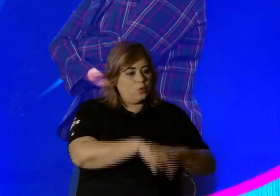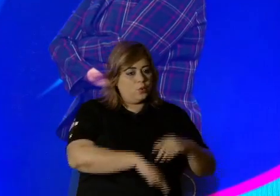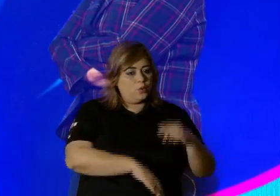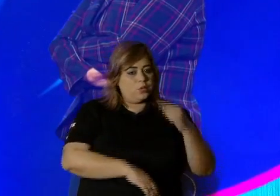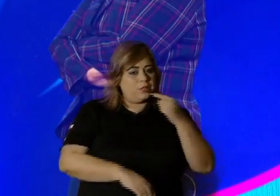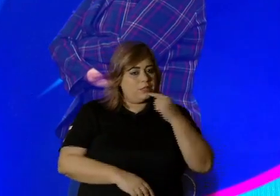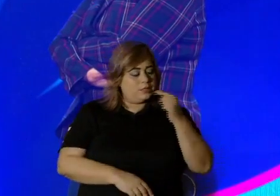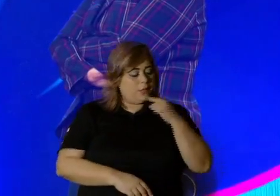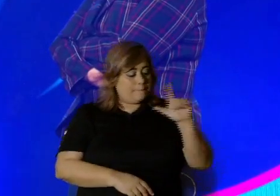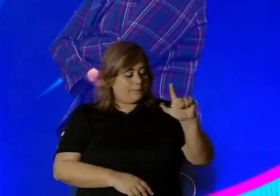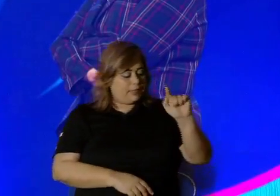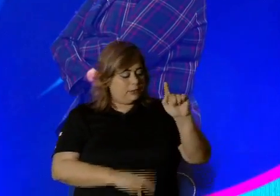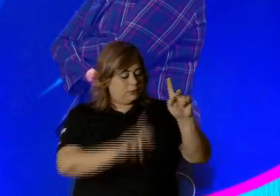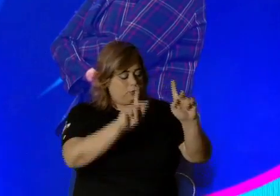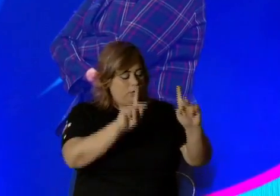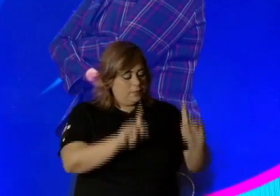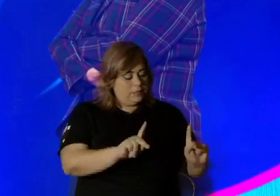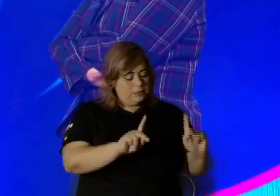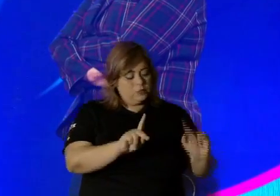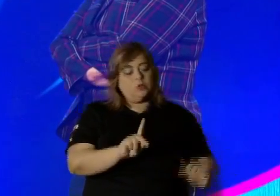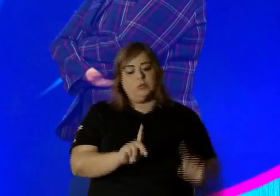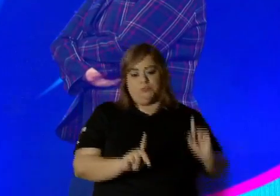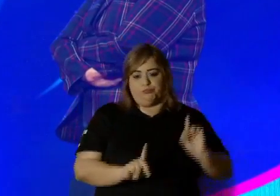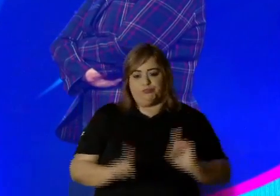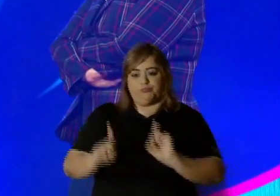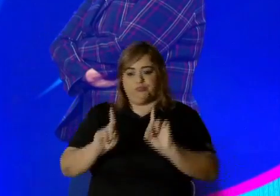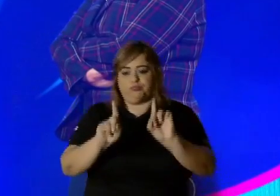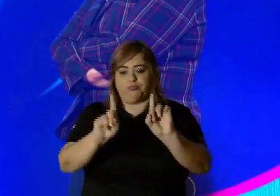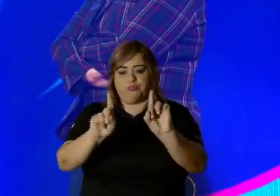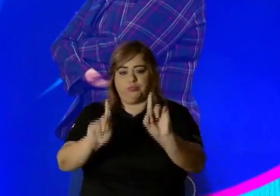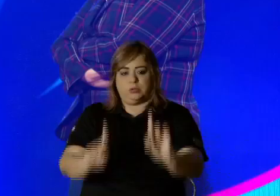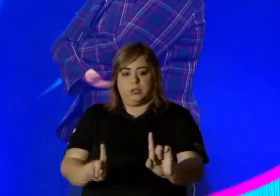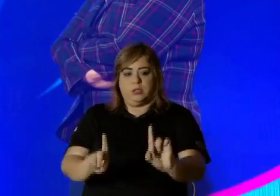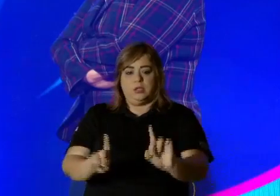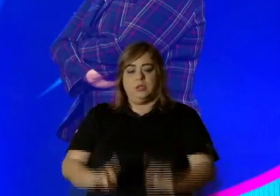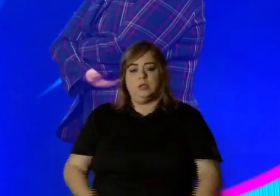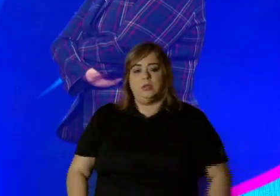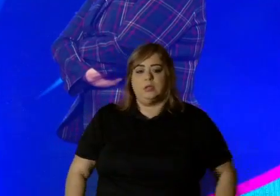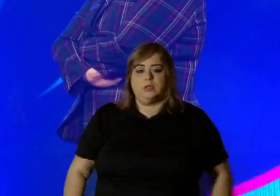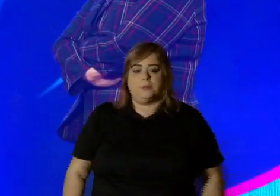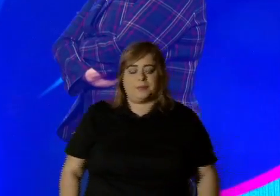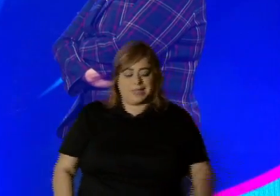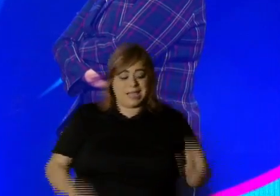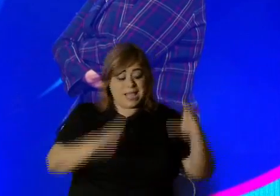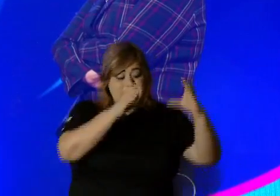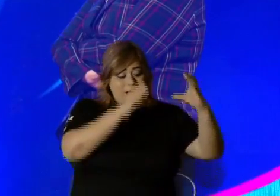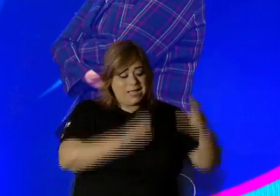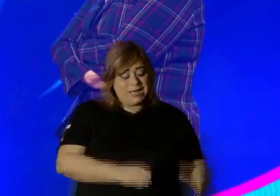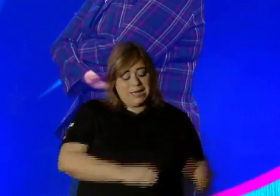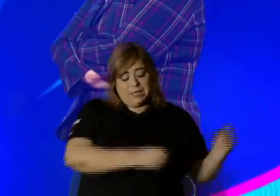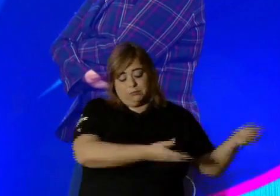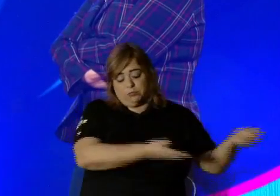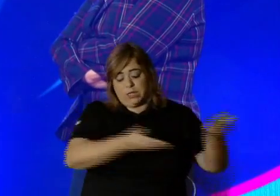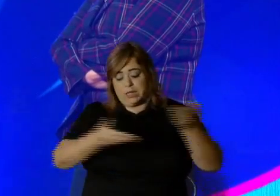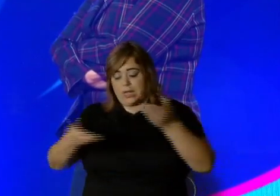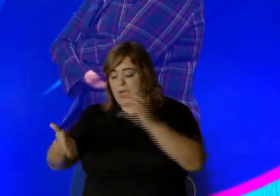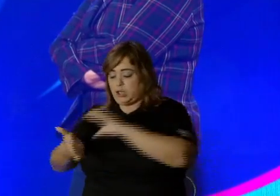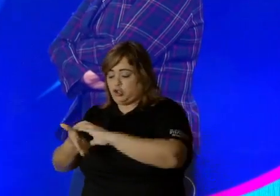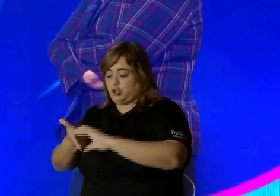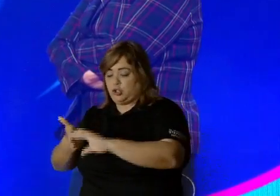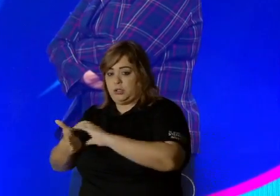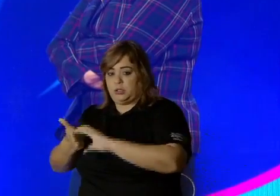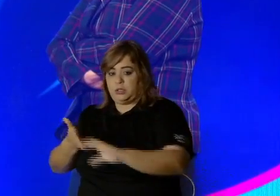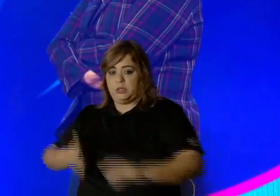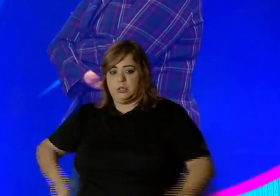los 21 que pasamos. Y esa misma semana, en siguiente, me llega esta persona a traerme un cheque.